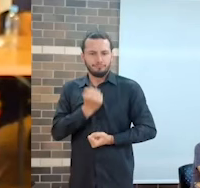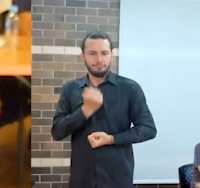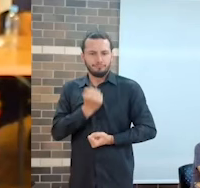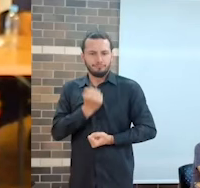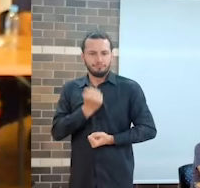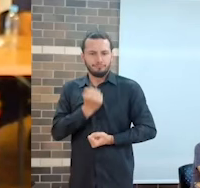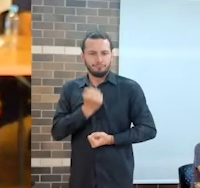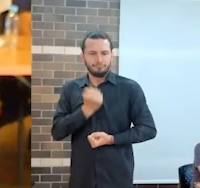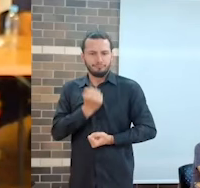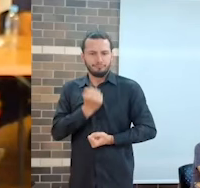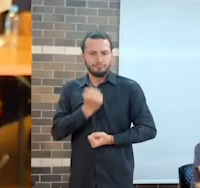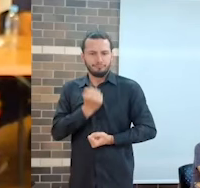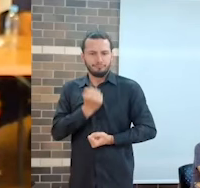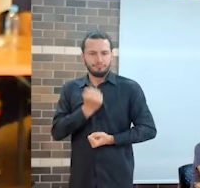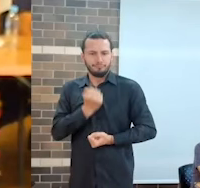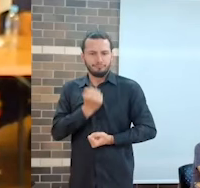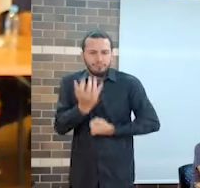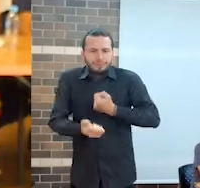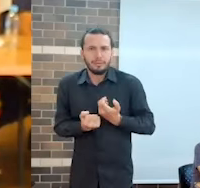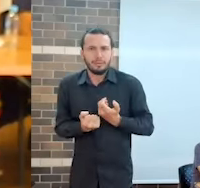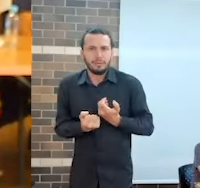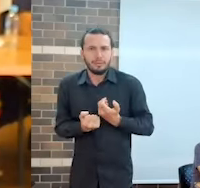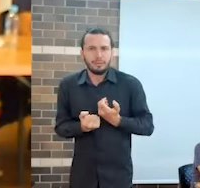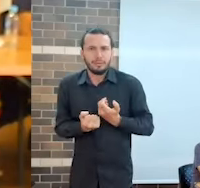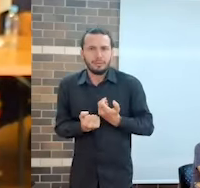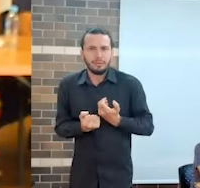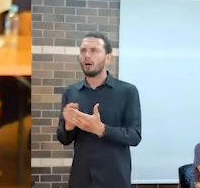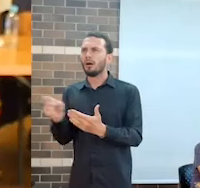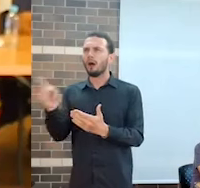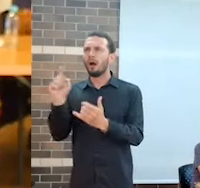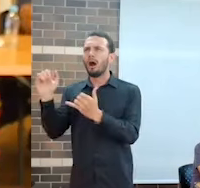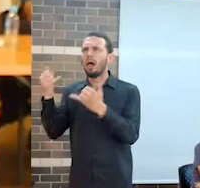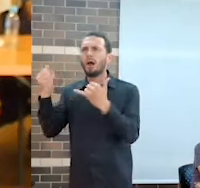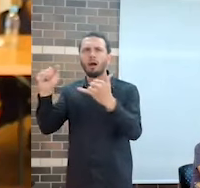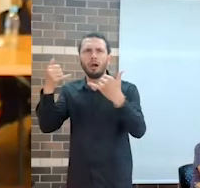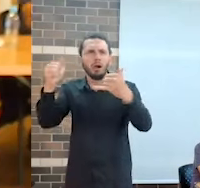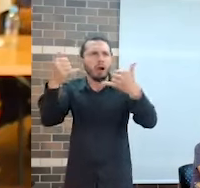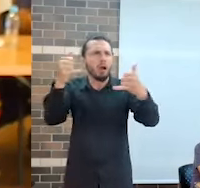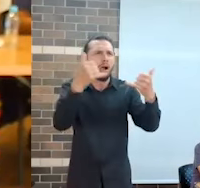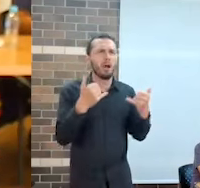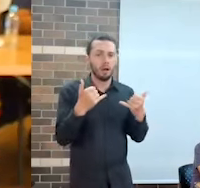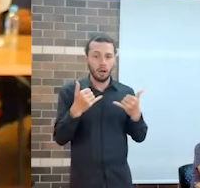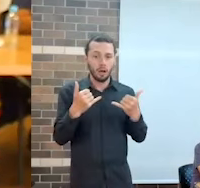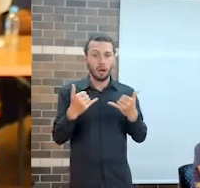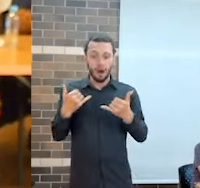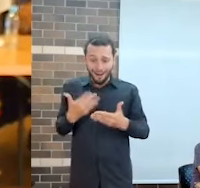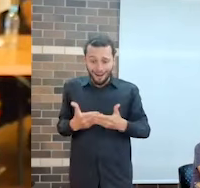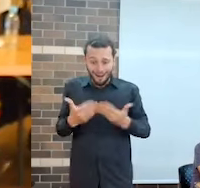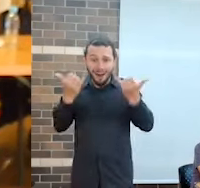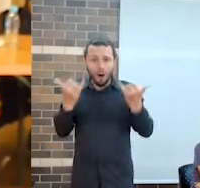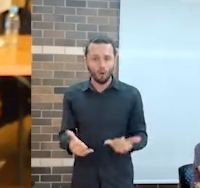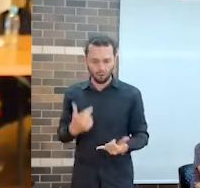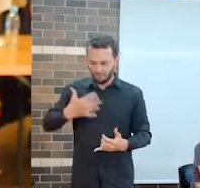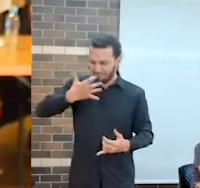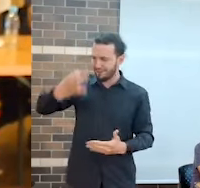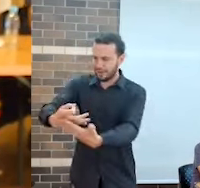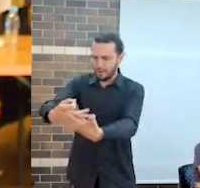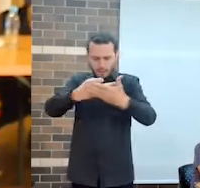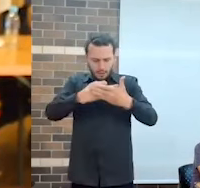una mentira heredada. Hoy estamos recuperando nuestra verdad, esa verdad que guardan las